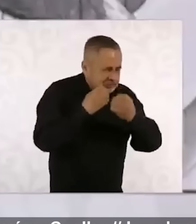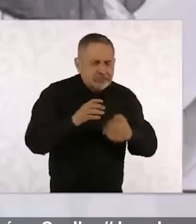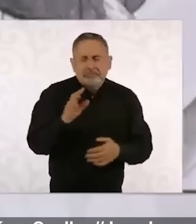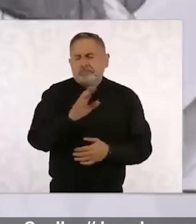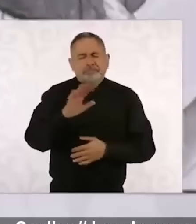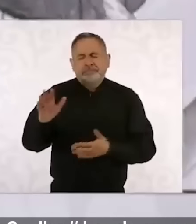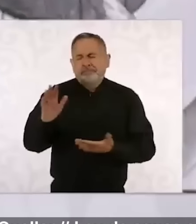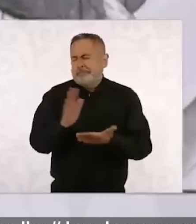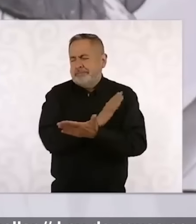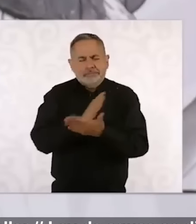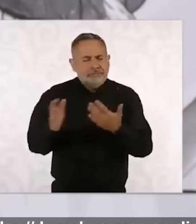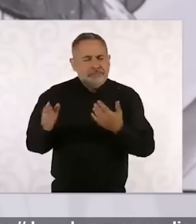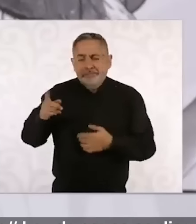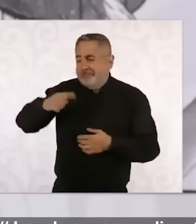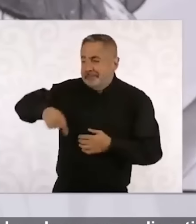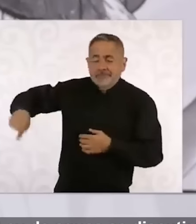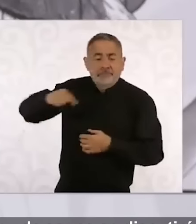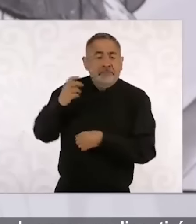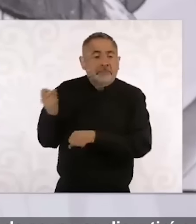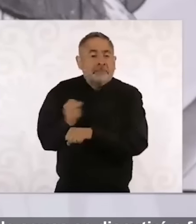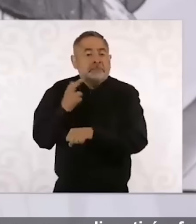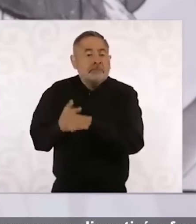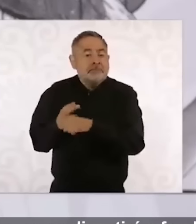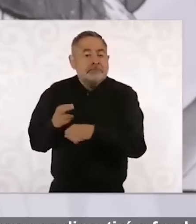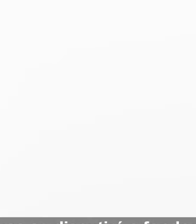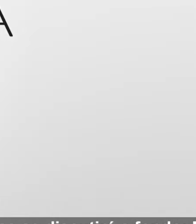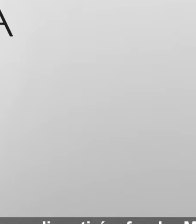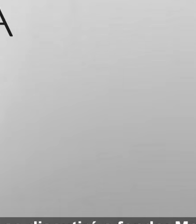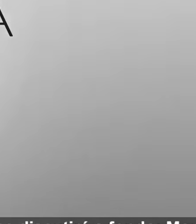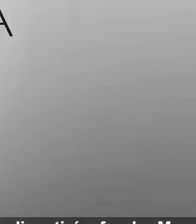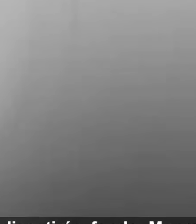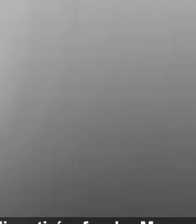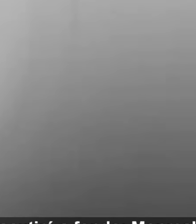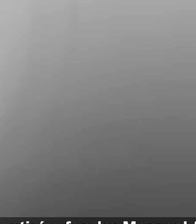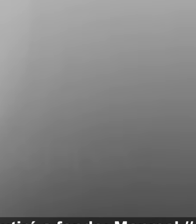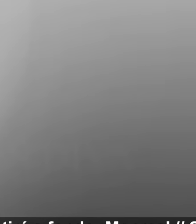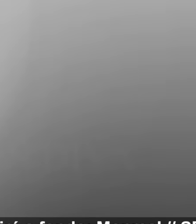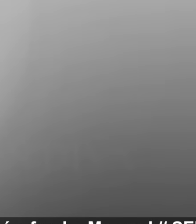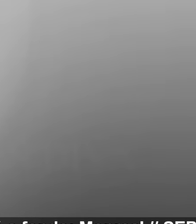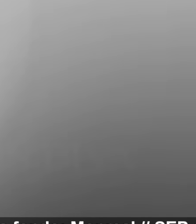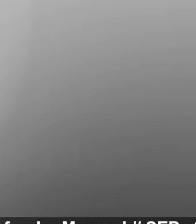inspecciones rutinarias que hace la Secretaría del Trabajo.